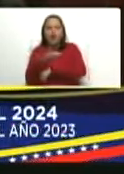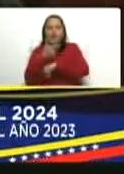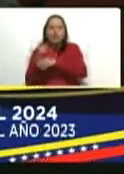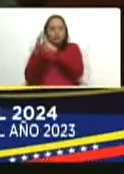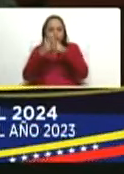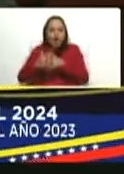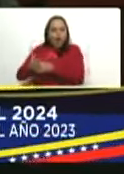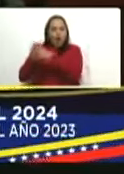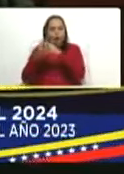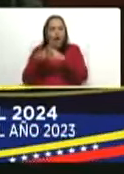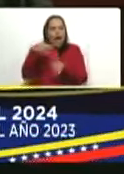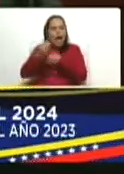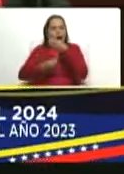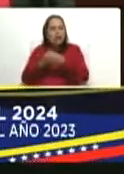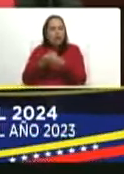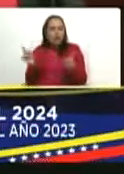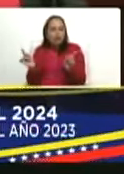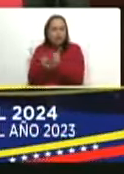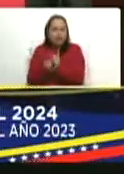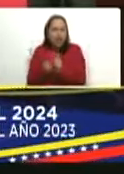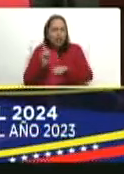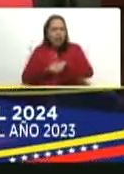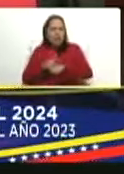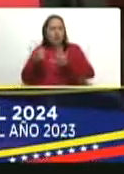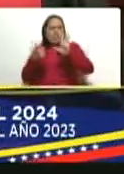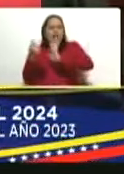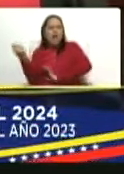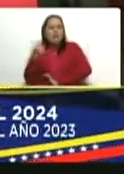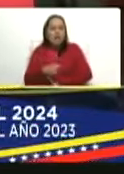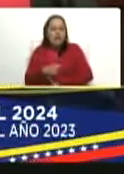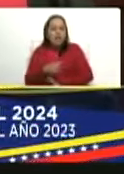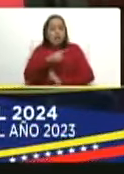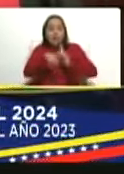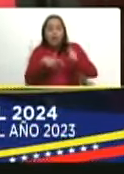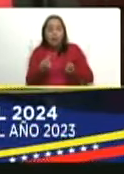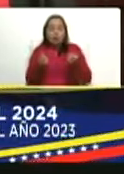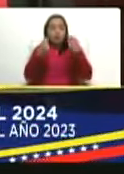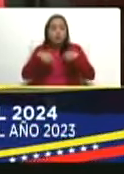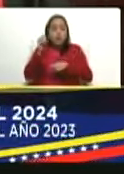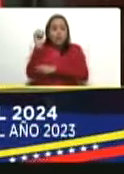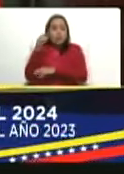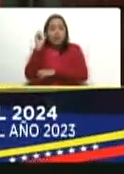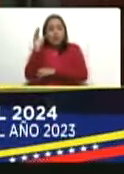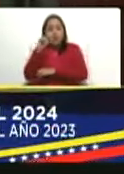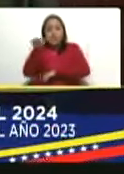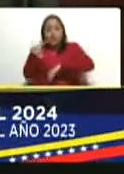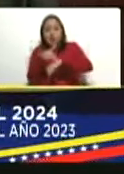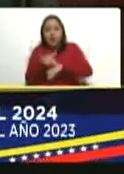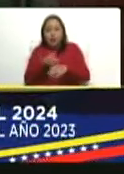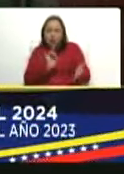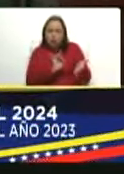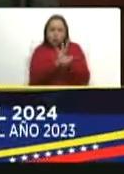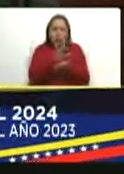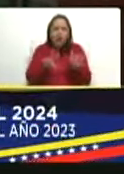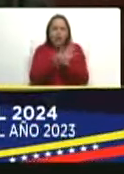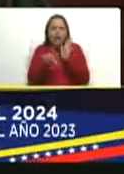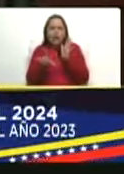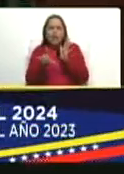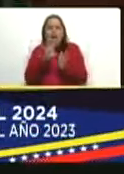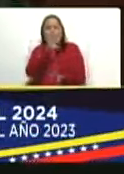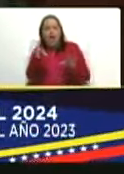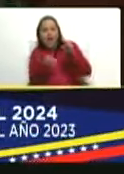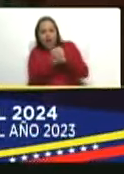a realizar dentro de un lapso de 6 meses subsiguiente a la toma de posesión una salida jurídica del poder